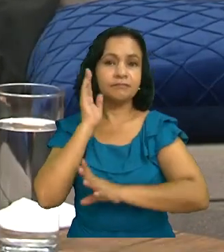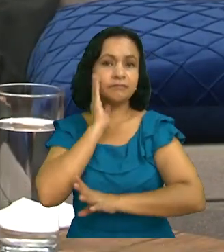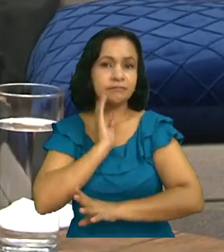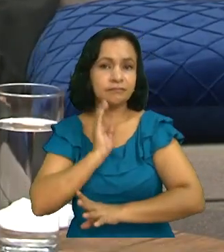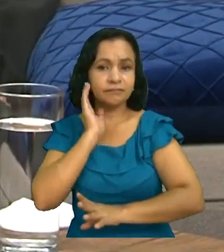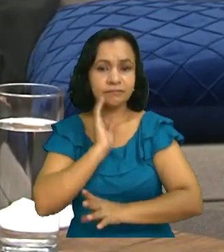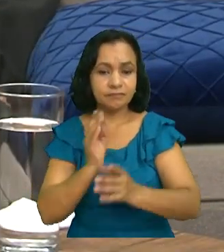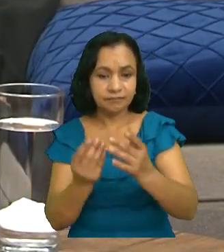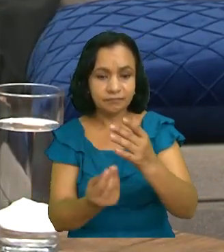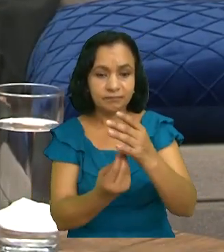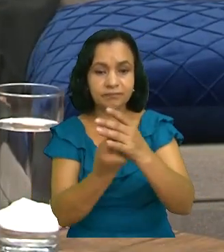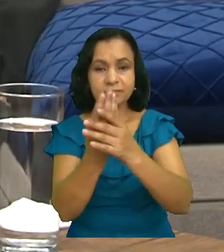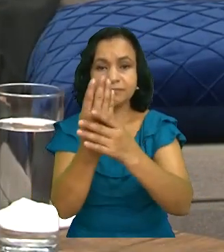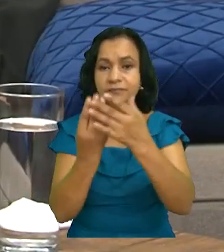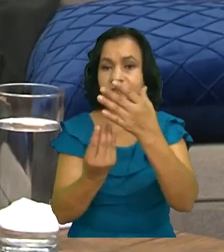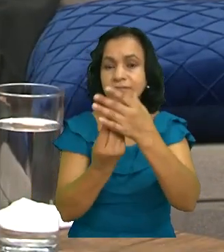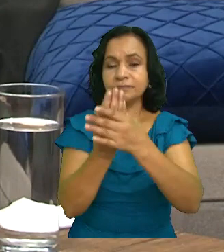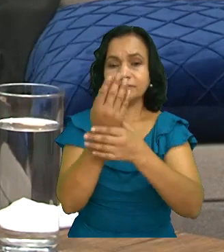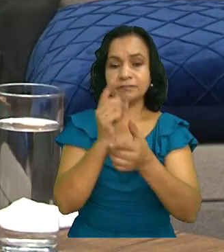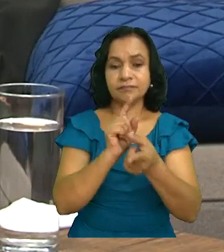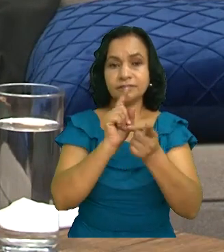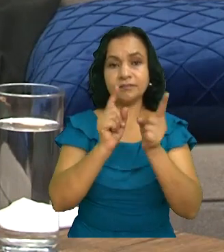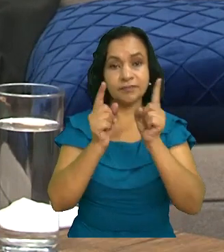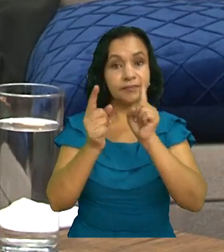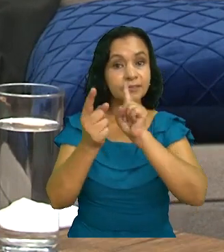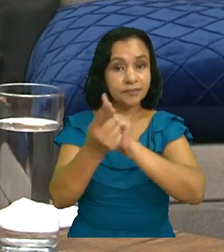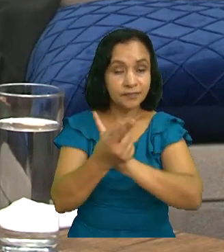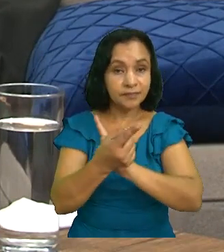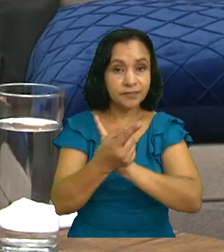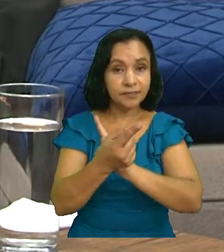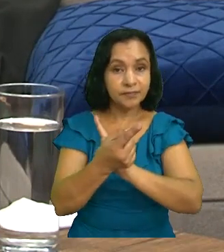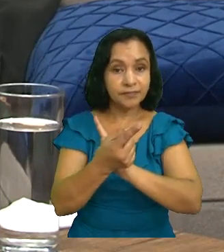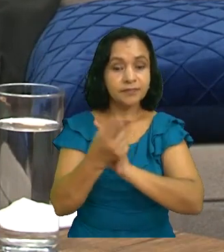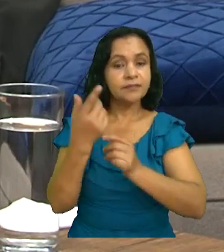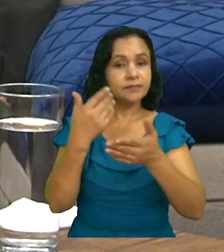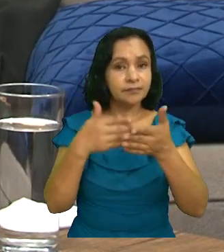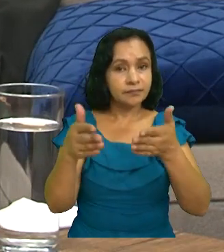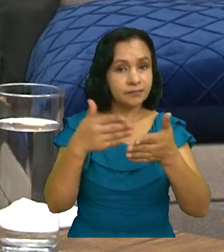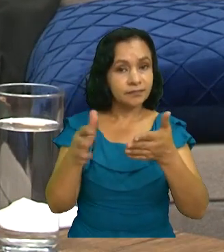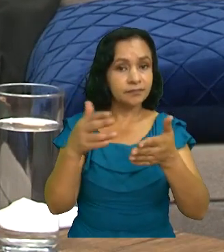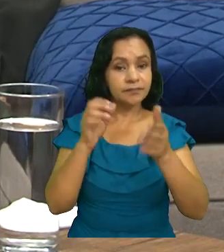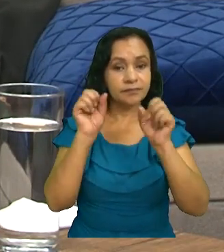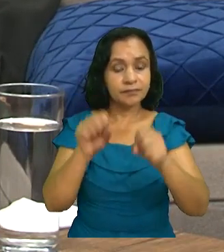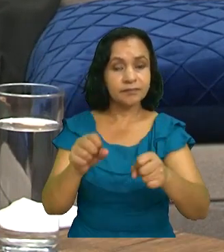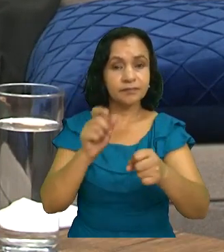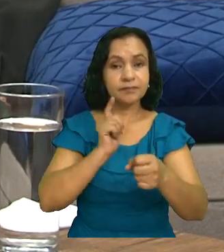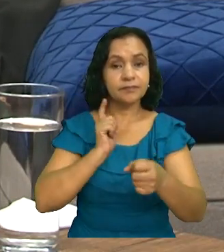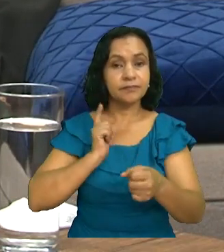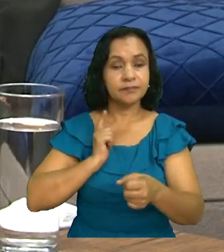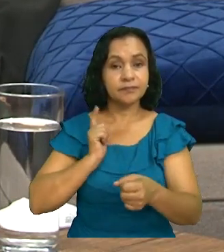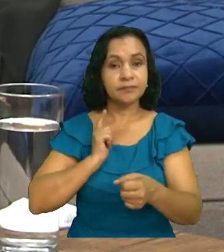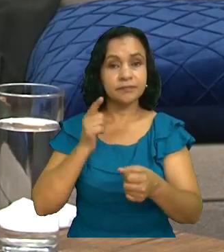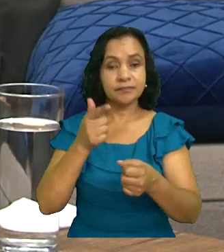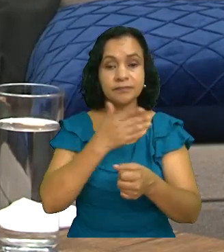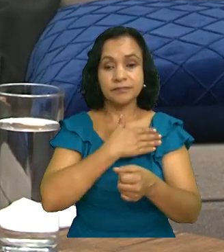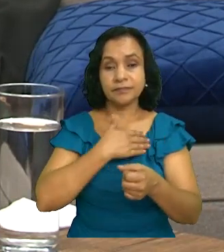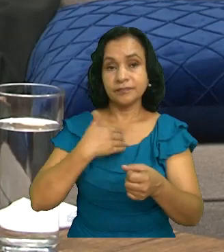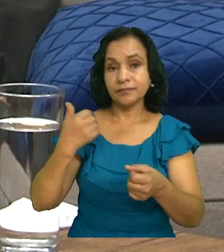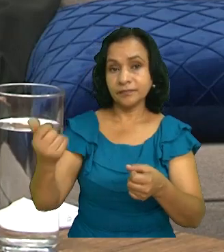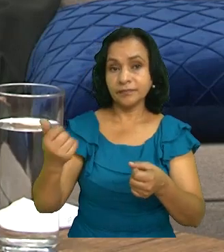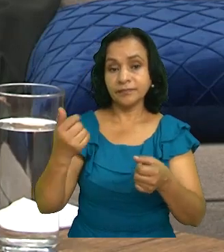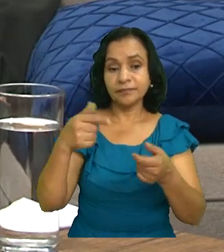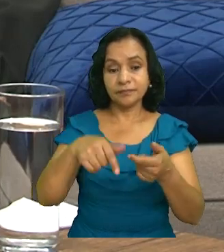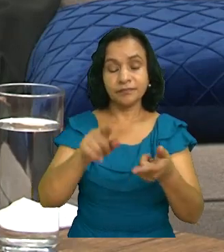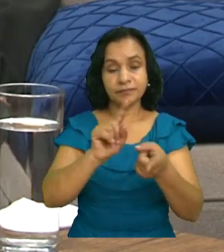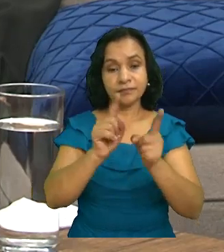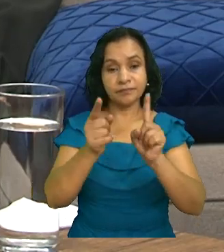experiencia, han venido evolucionando en la medida que son que hay facilidades para que lleguen las mejoras